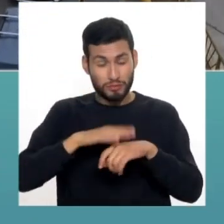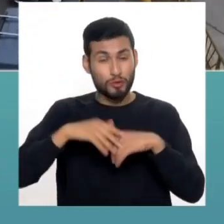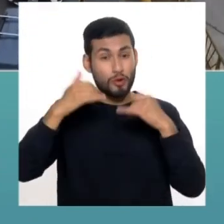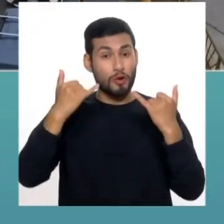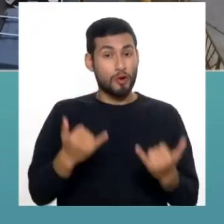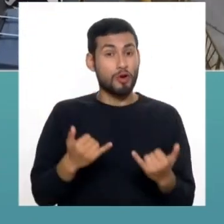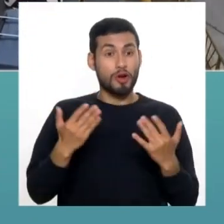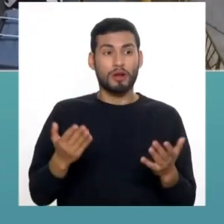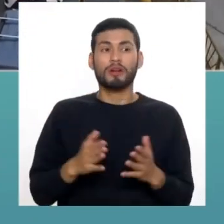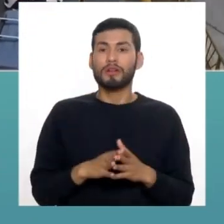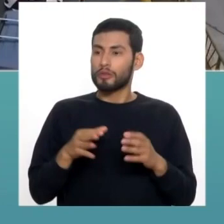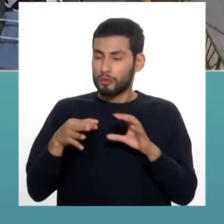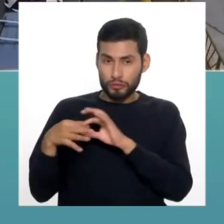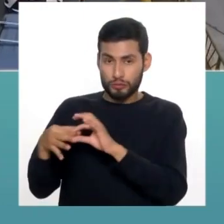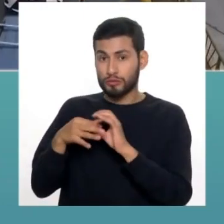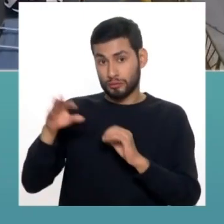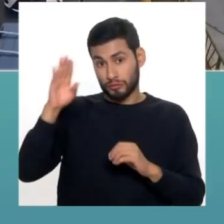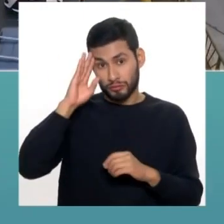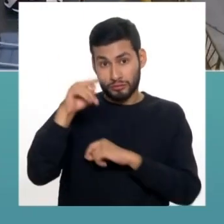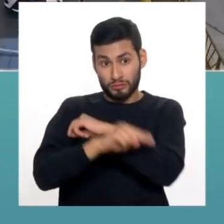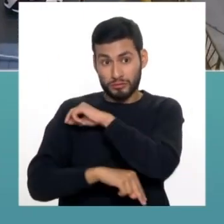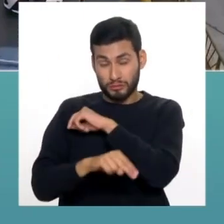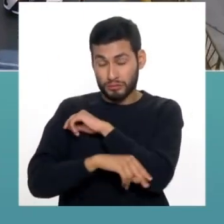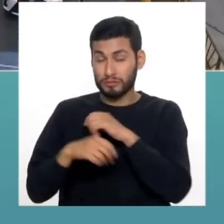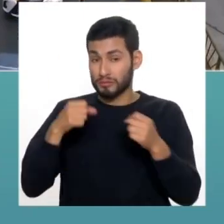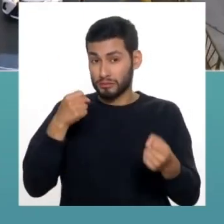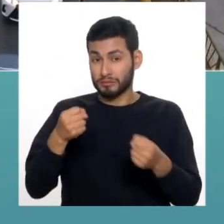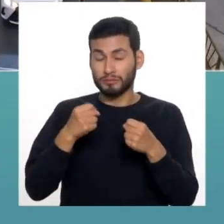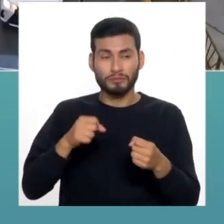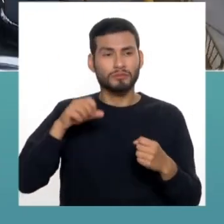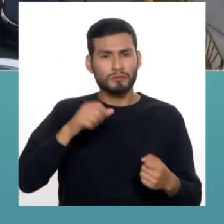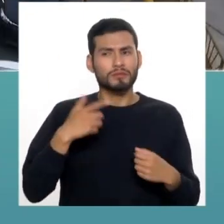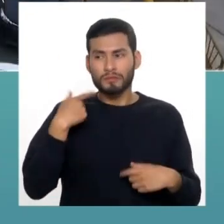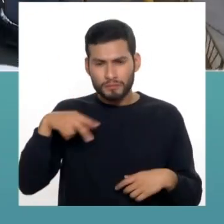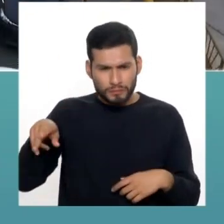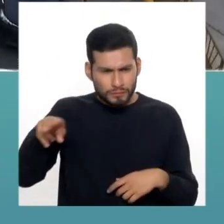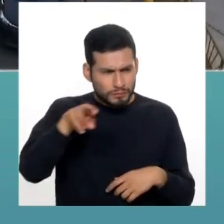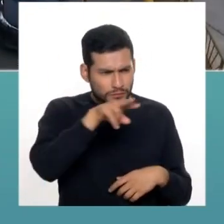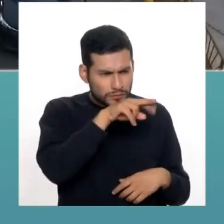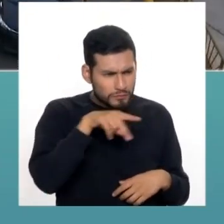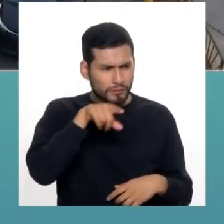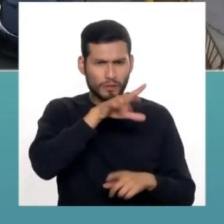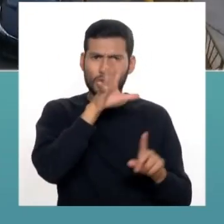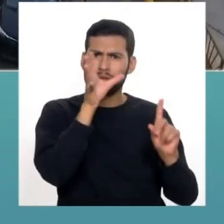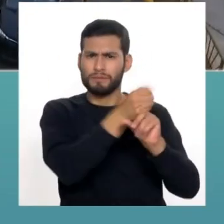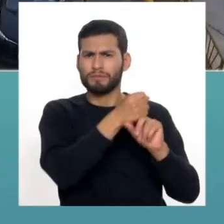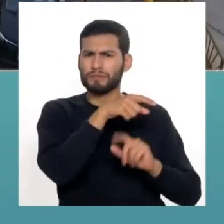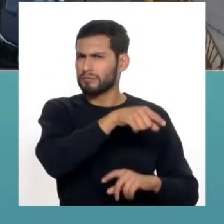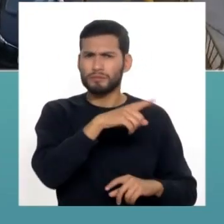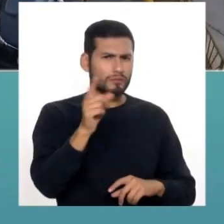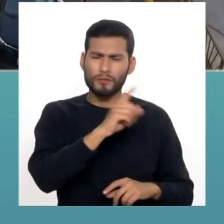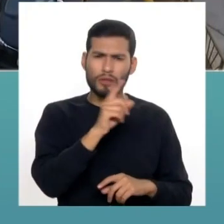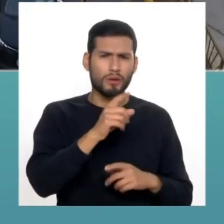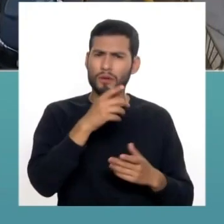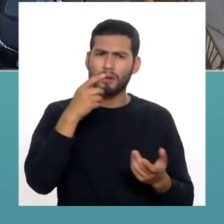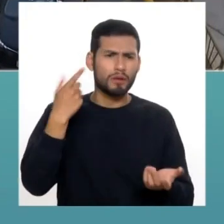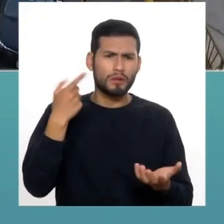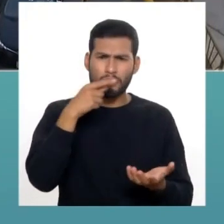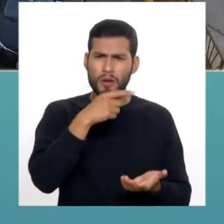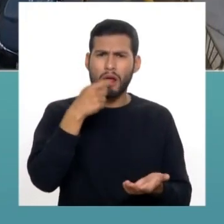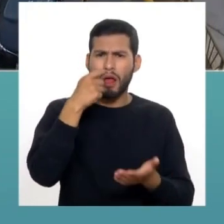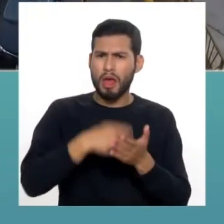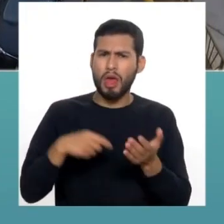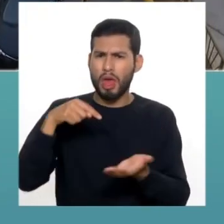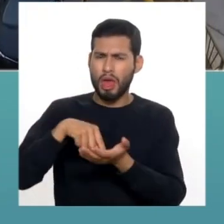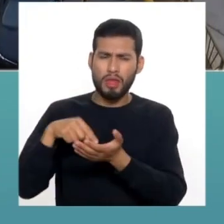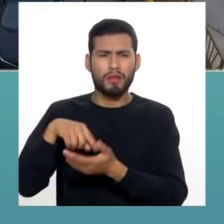hoy también estamos haciendo en conjunto con la Policía Nacional de Tránsito operativo de captura a aquellos infractores que no han cumplido con el pago de sus infracciones